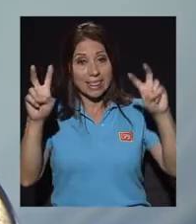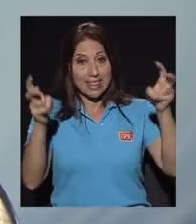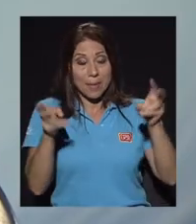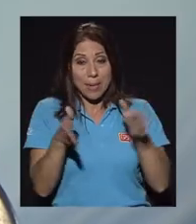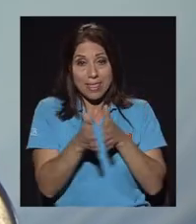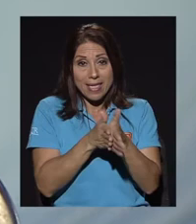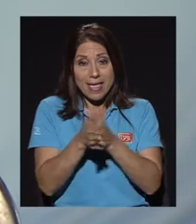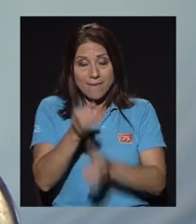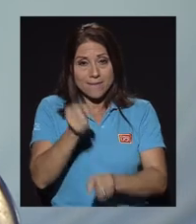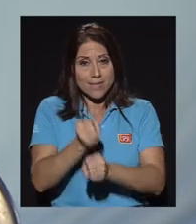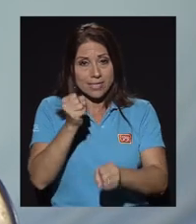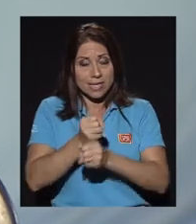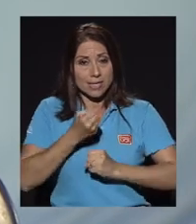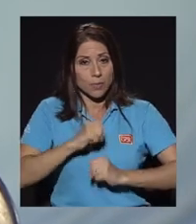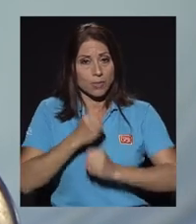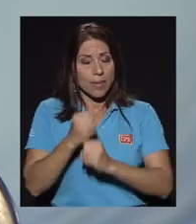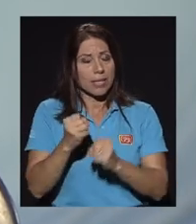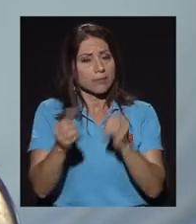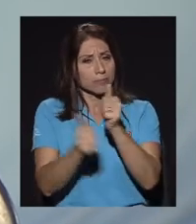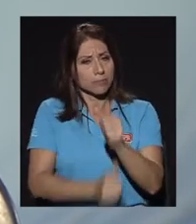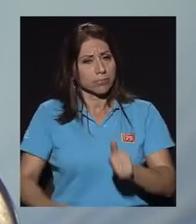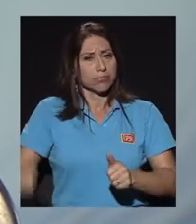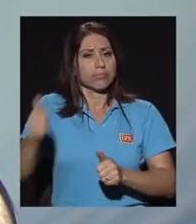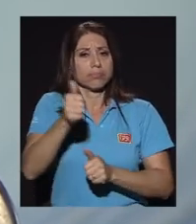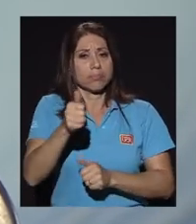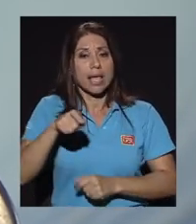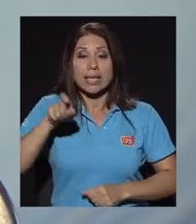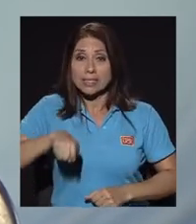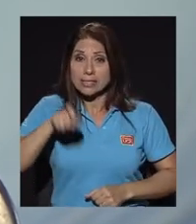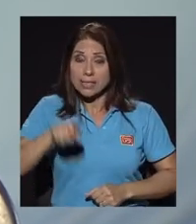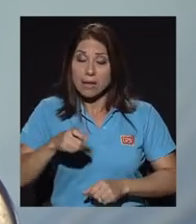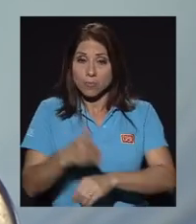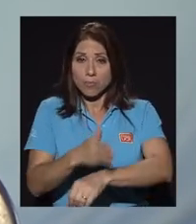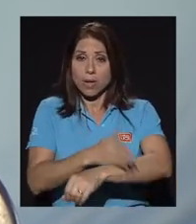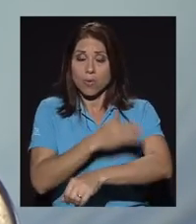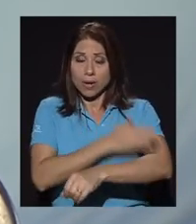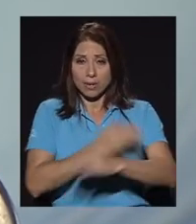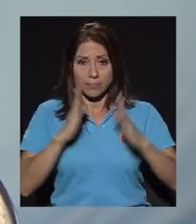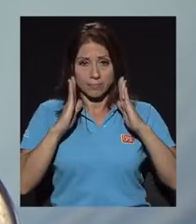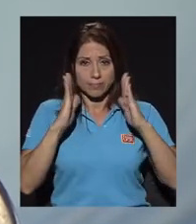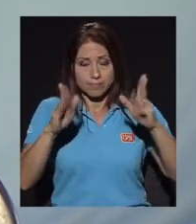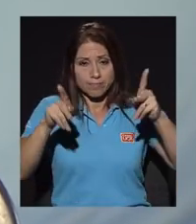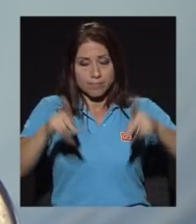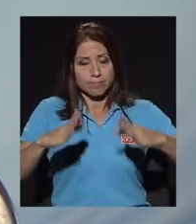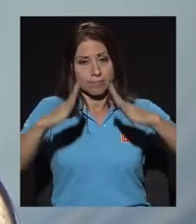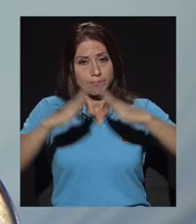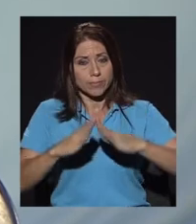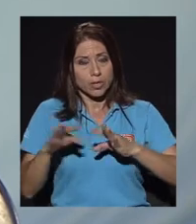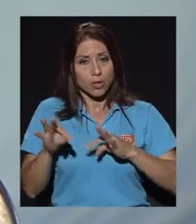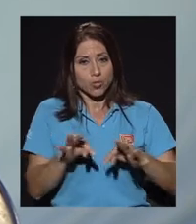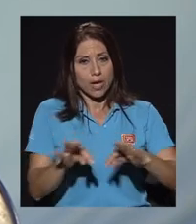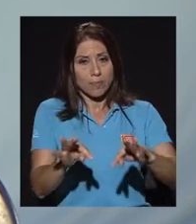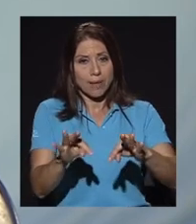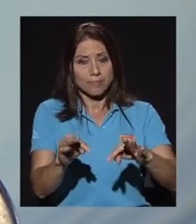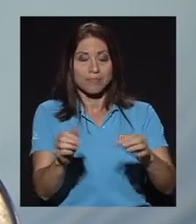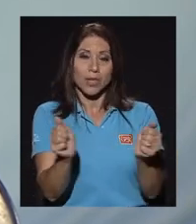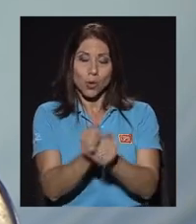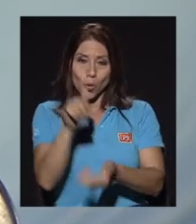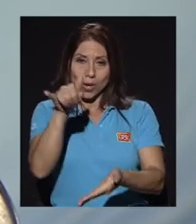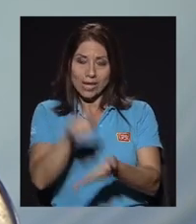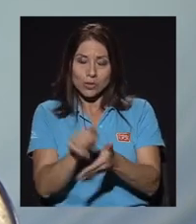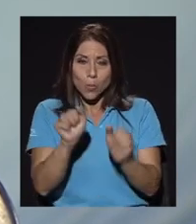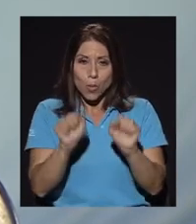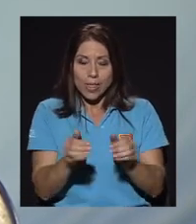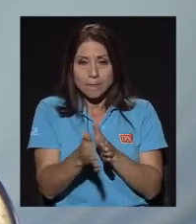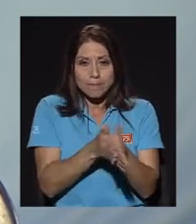eficiencia municipal es primordial, es necesario mejorar la atención a la ciudadanía de Turrialba y con esto